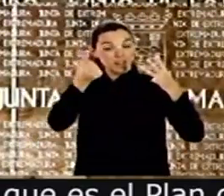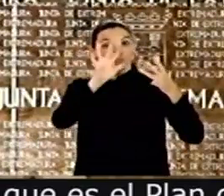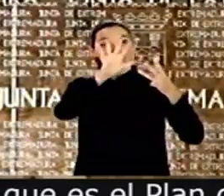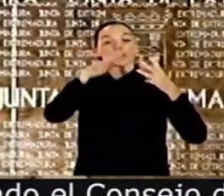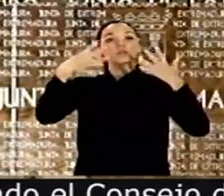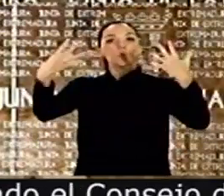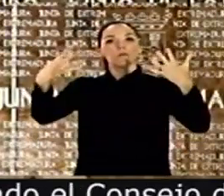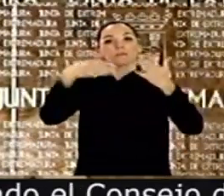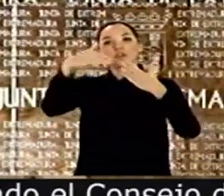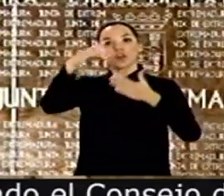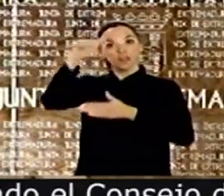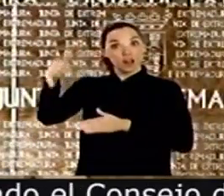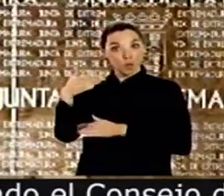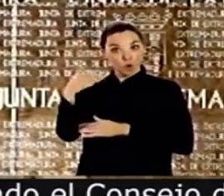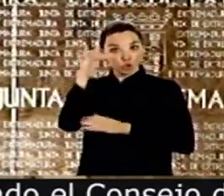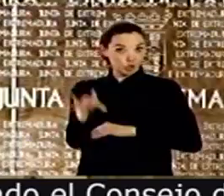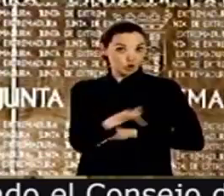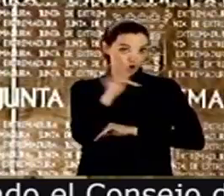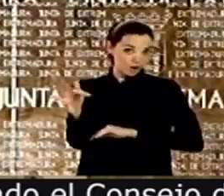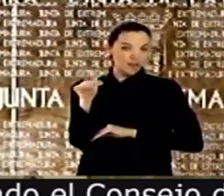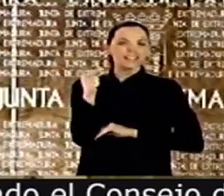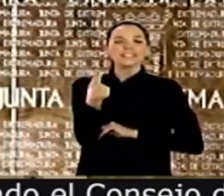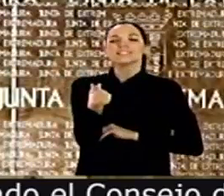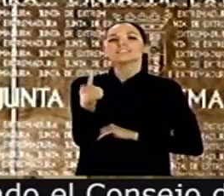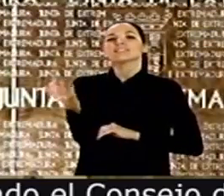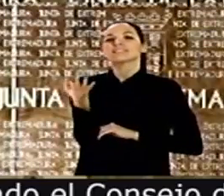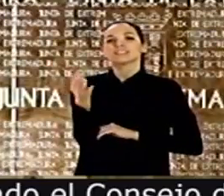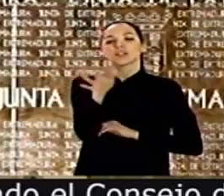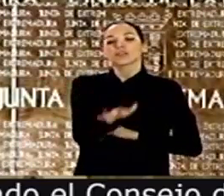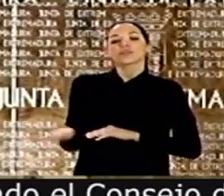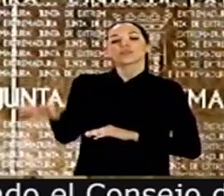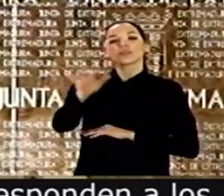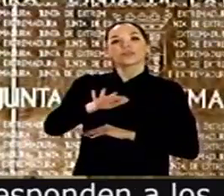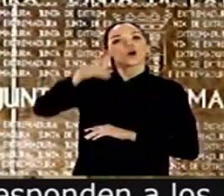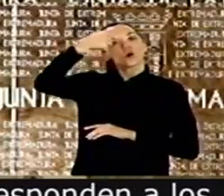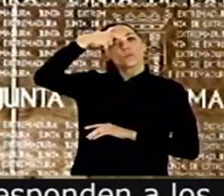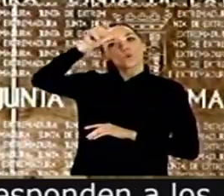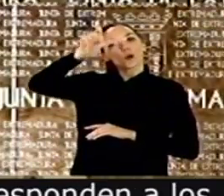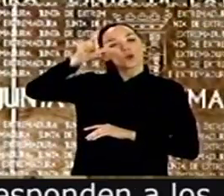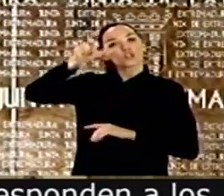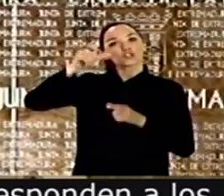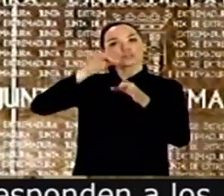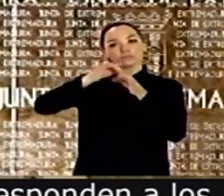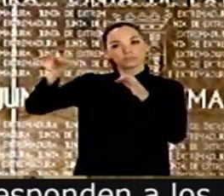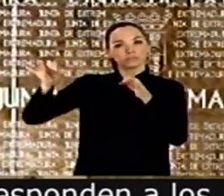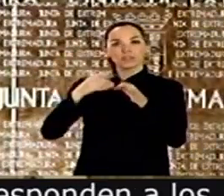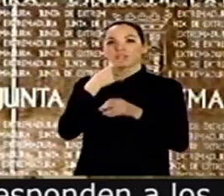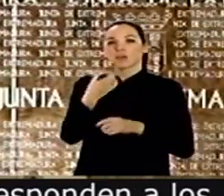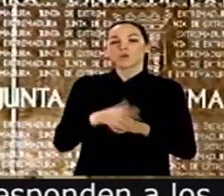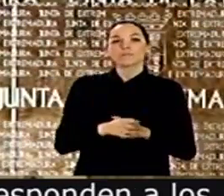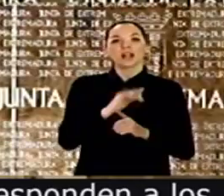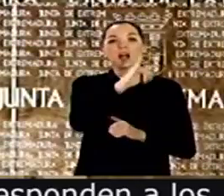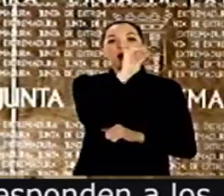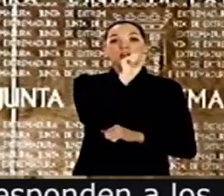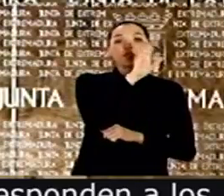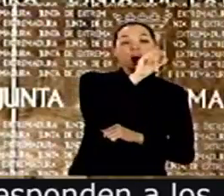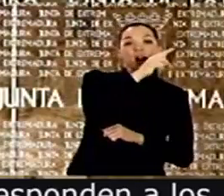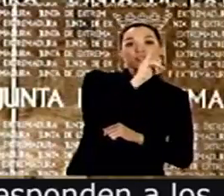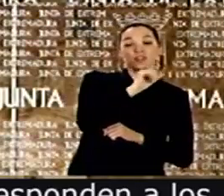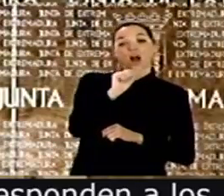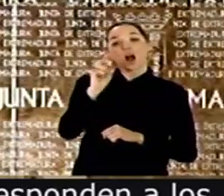millones de euros, corresponde a los términos municipales y a los municipios que les relato: La Zarza,